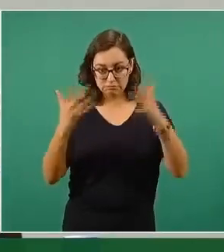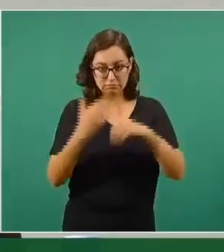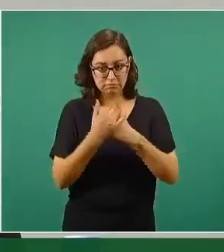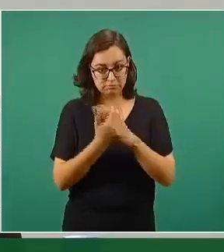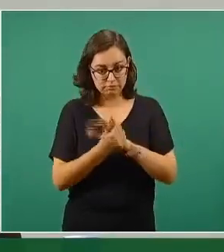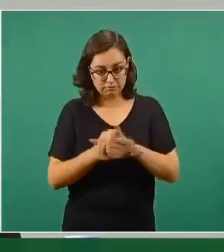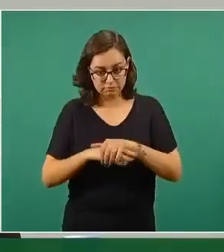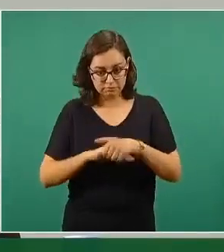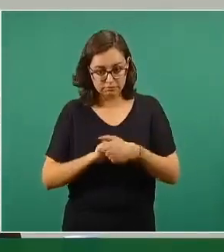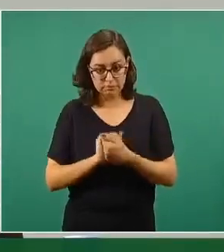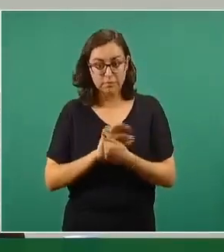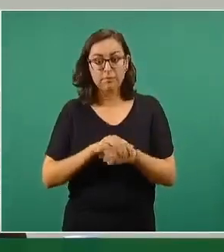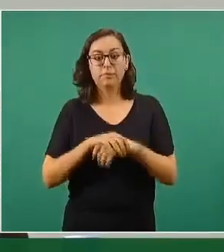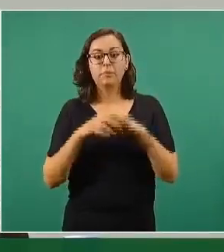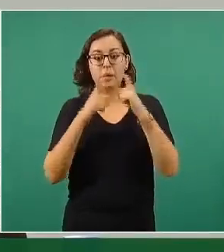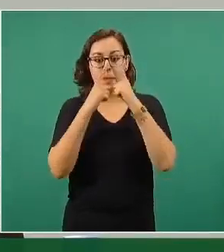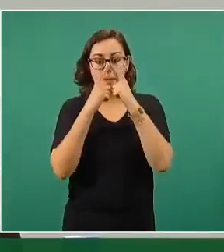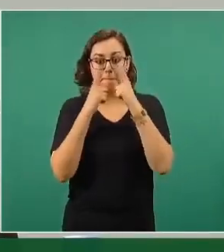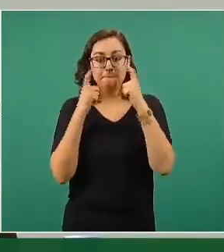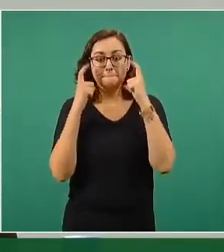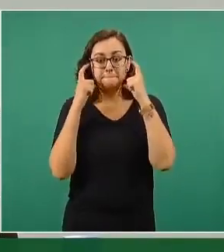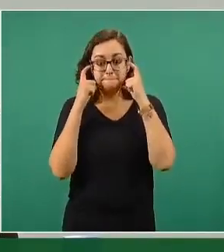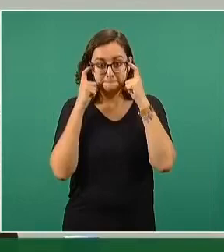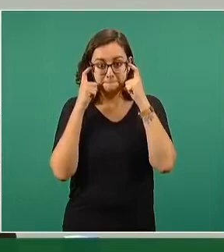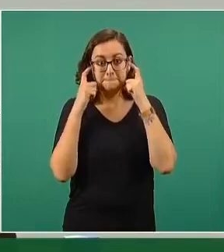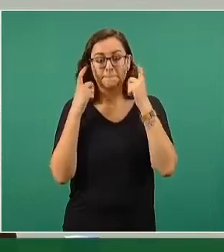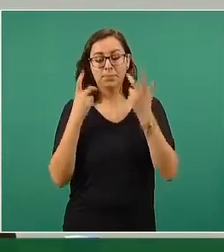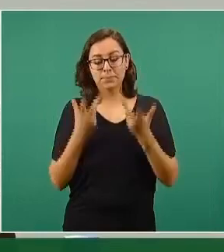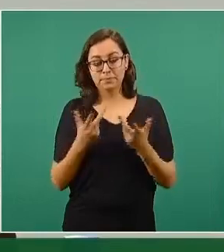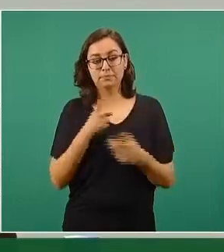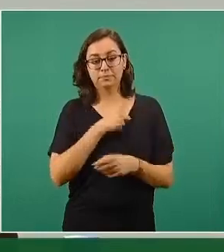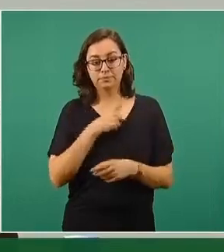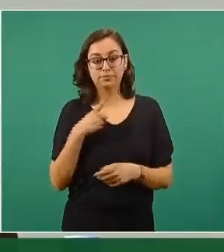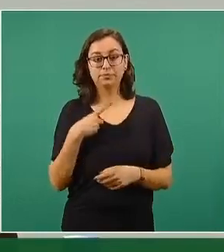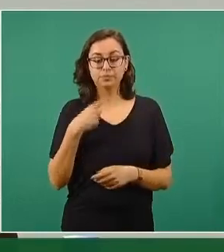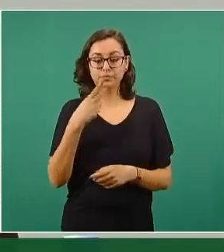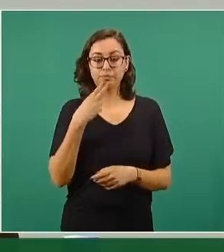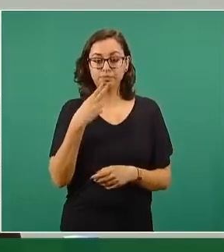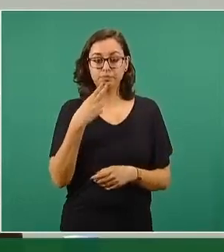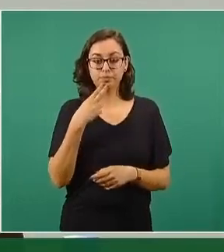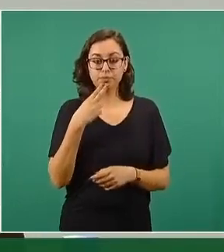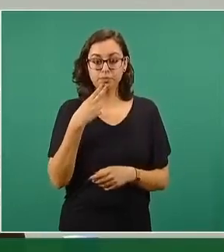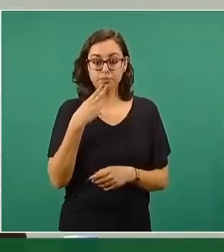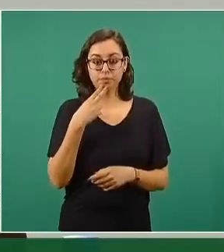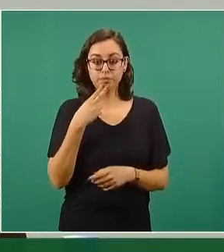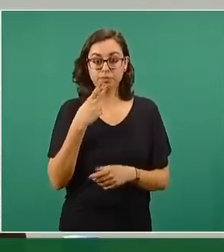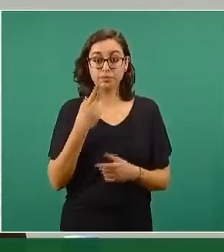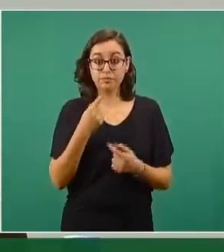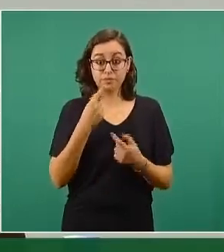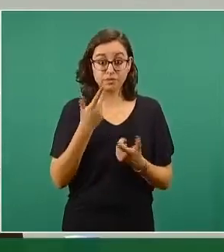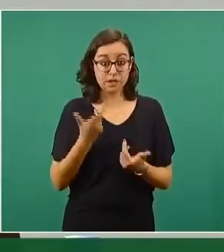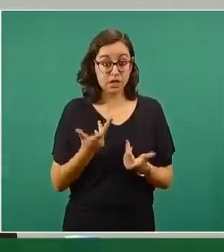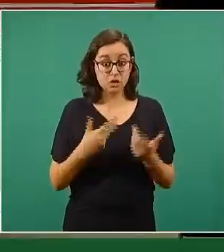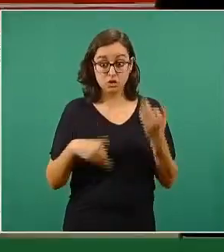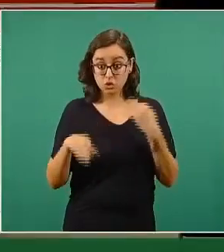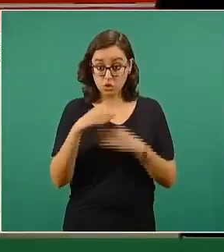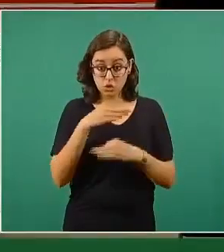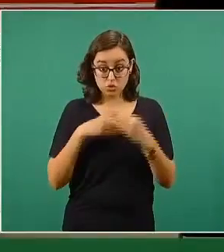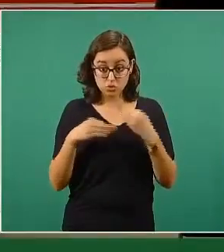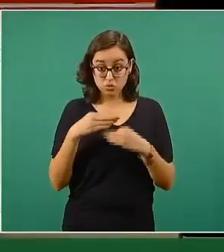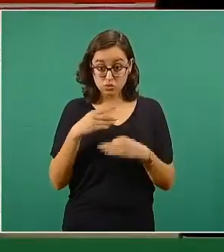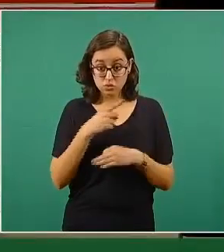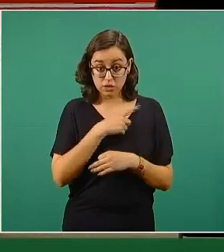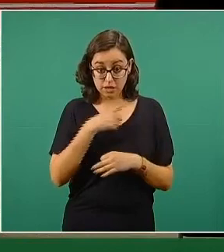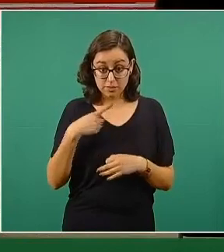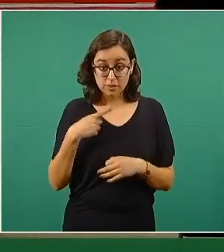manos, el uso del cubrebocas en ciertos grupos de edad. Recordar que el uso del cubrebocas pues no está recomendado en todos los grupos de edad, hablamos